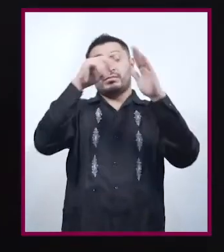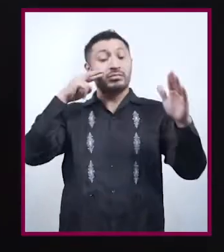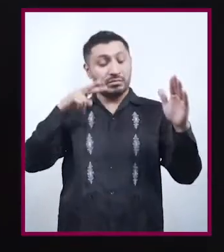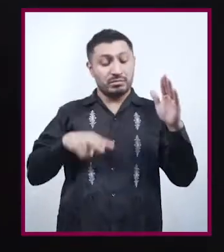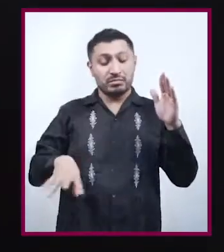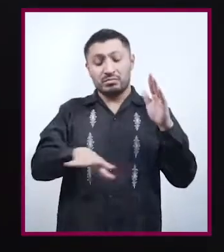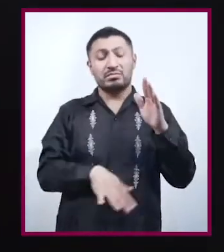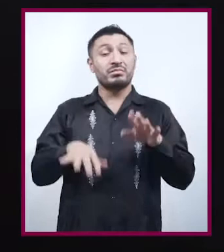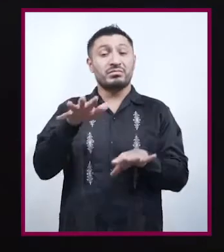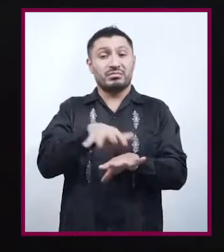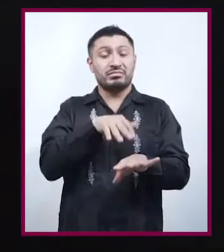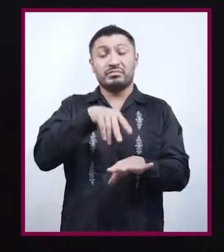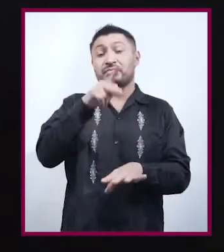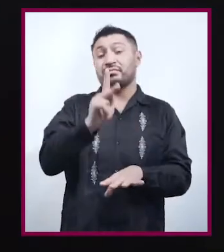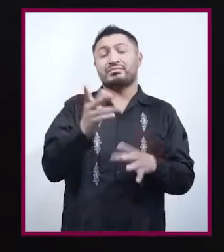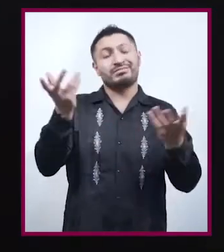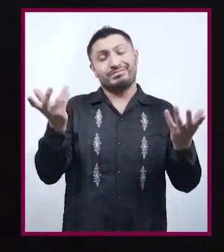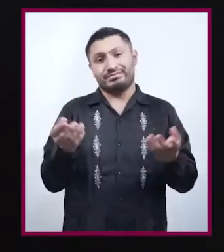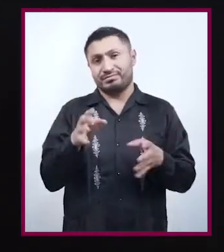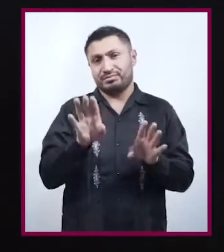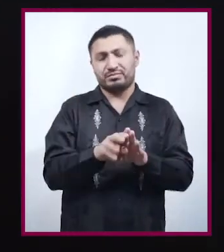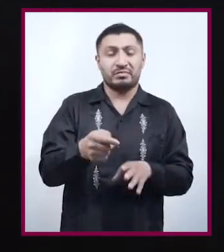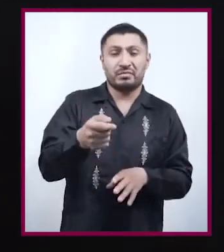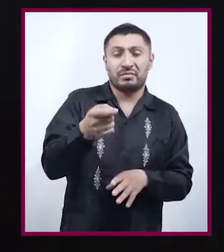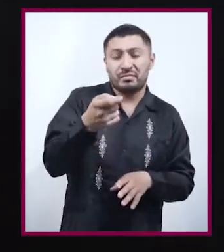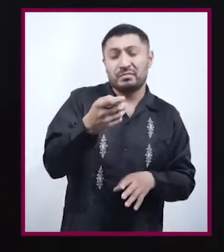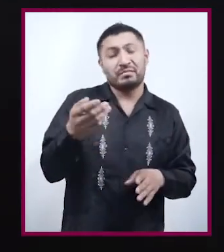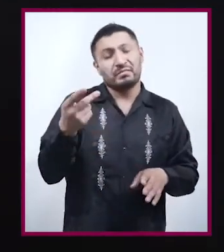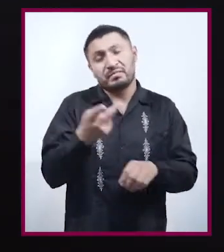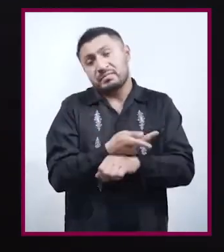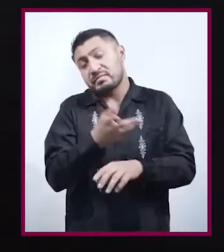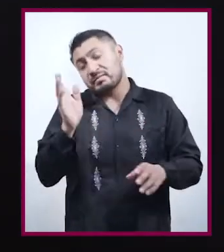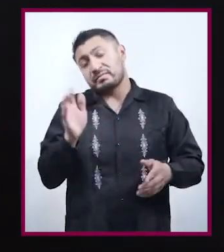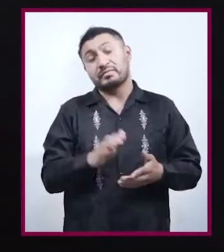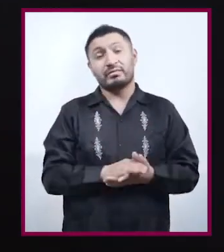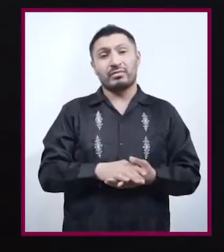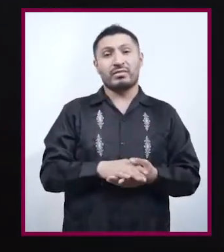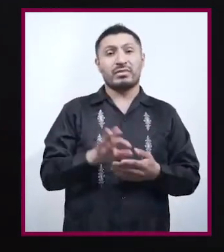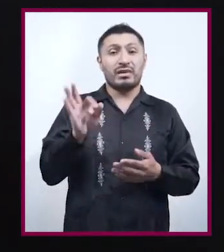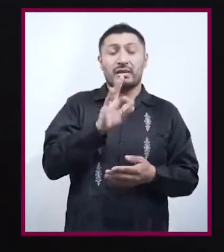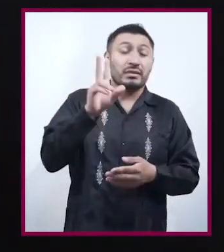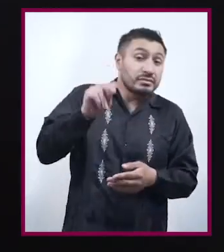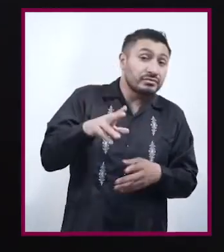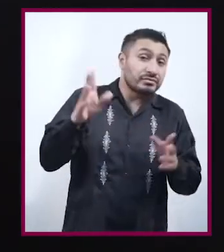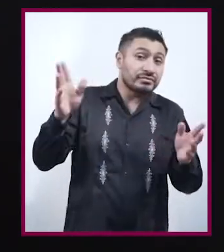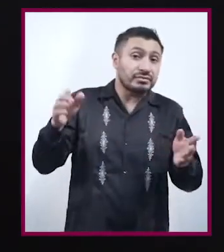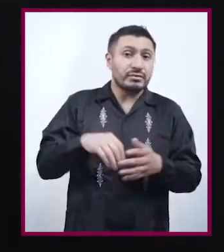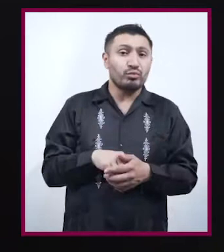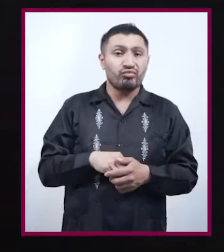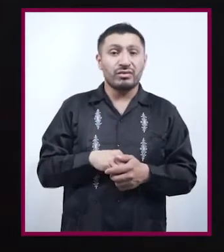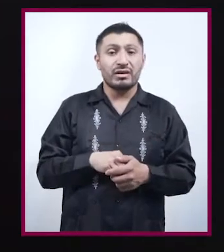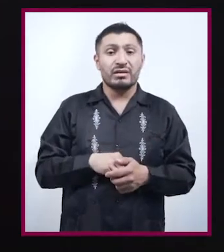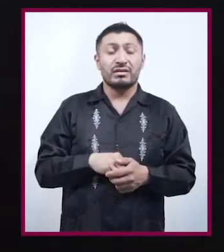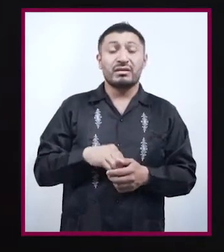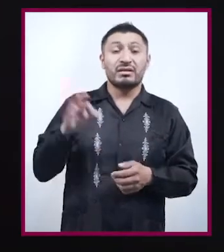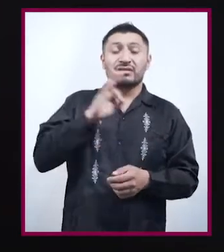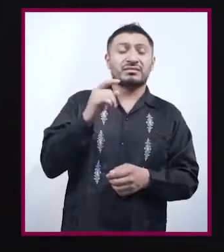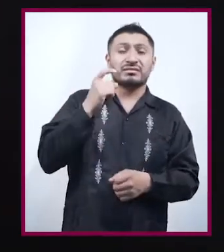tienes que hacer es mirarle los pies, aunque pensándolo bien, esto es poco probable que suceda. ¿O no,